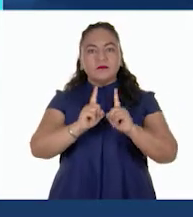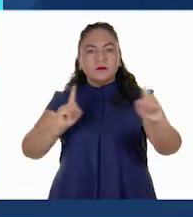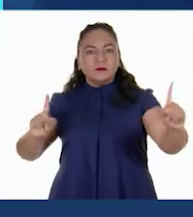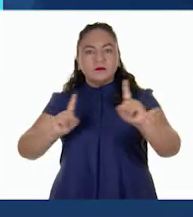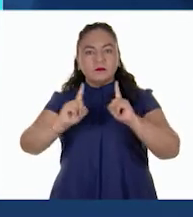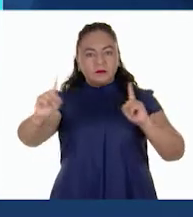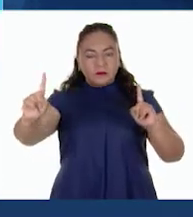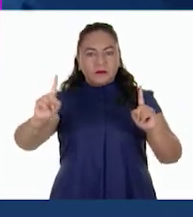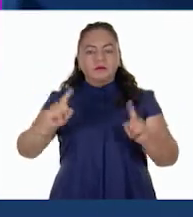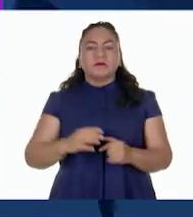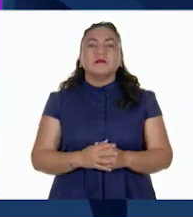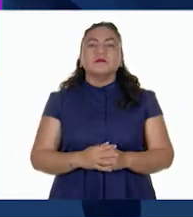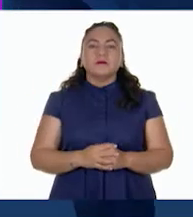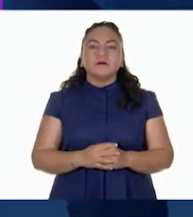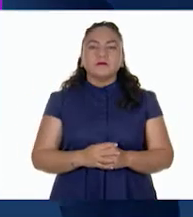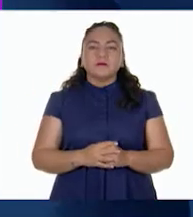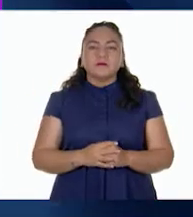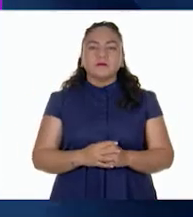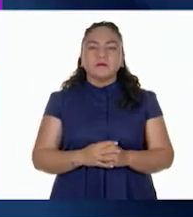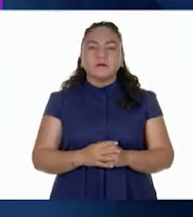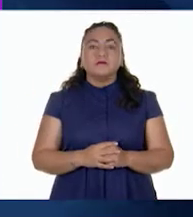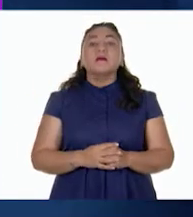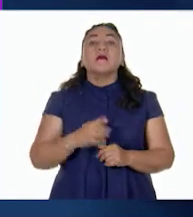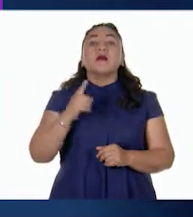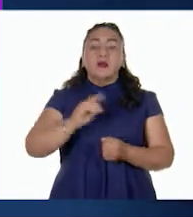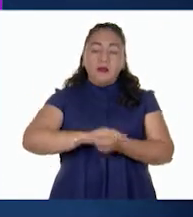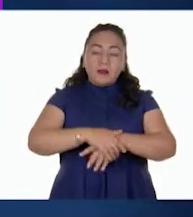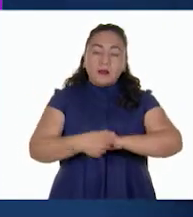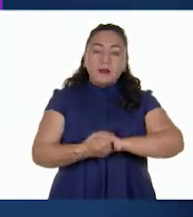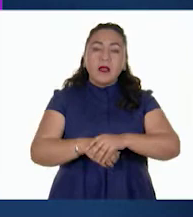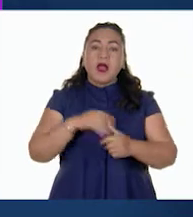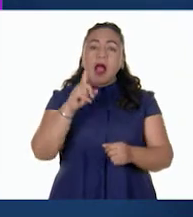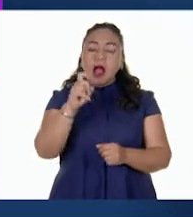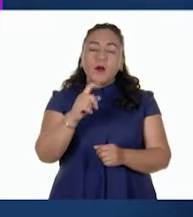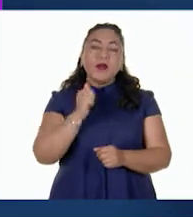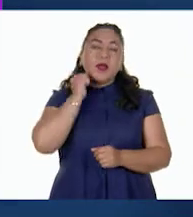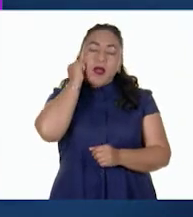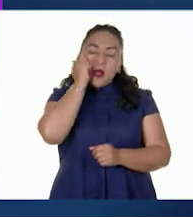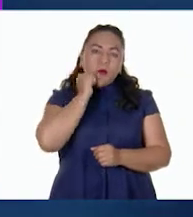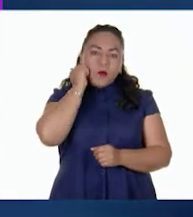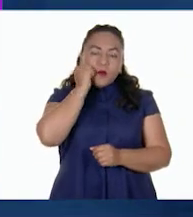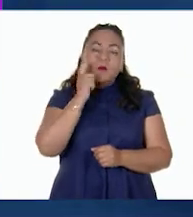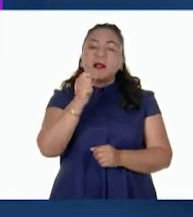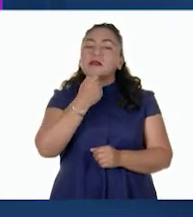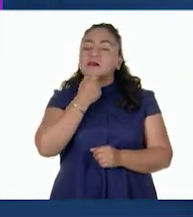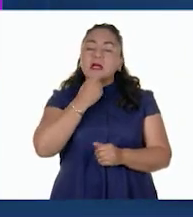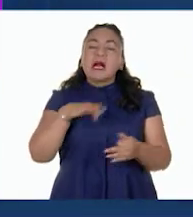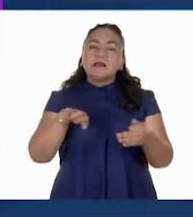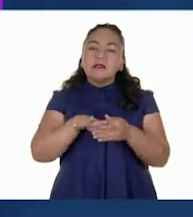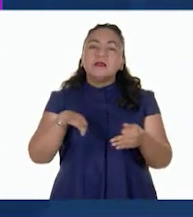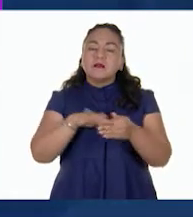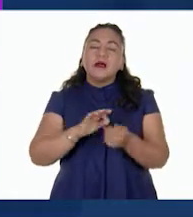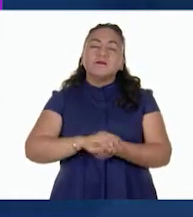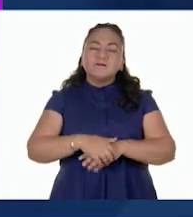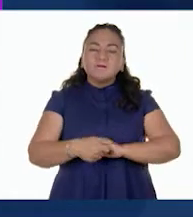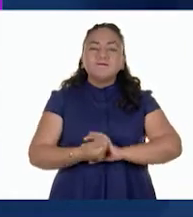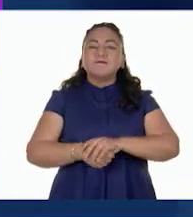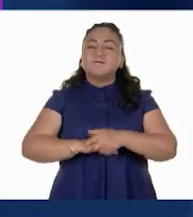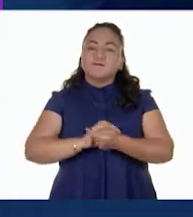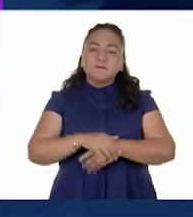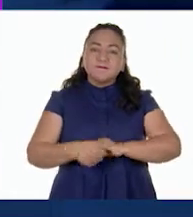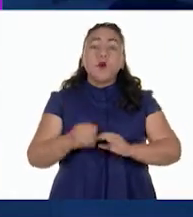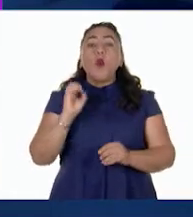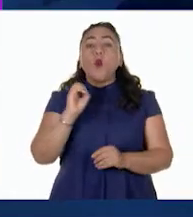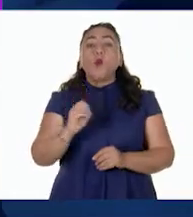metro y medio entre tú y los demás. Lávate las manos muy seguido con agua y jabón por lo menos durante 20 segundos o